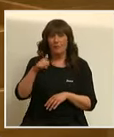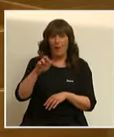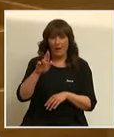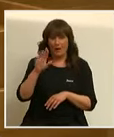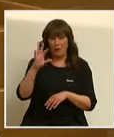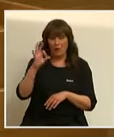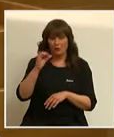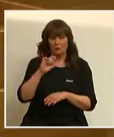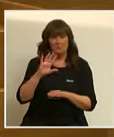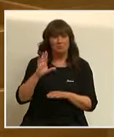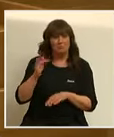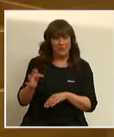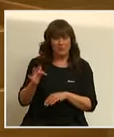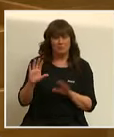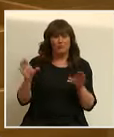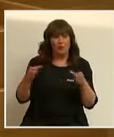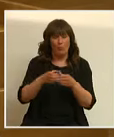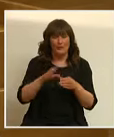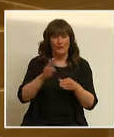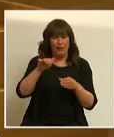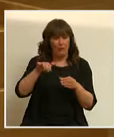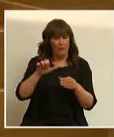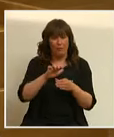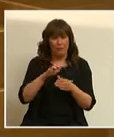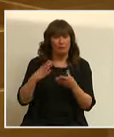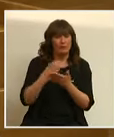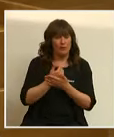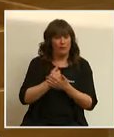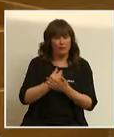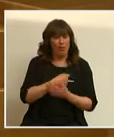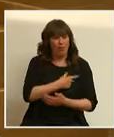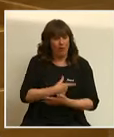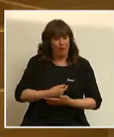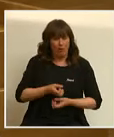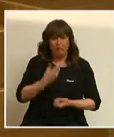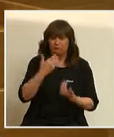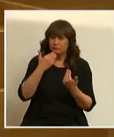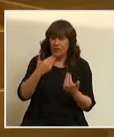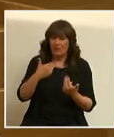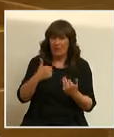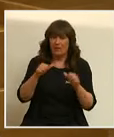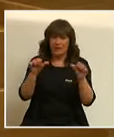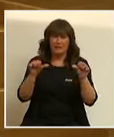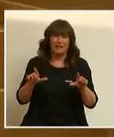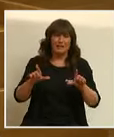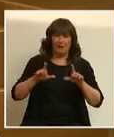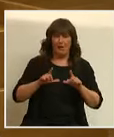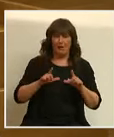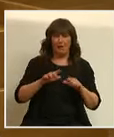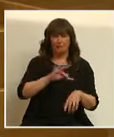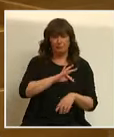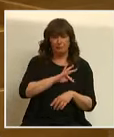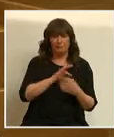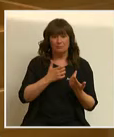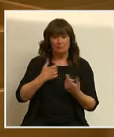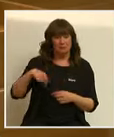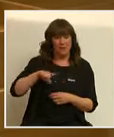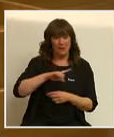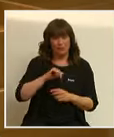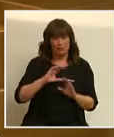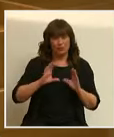Militar de Emergencias, agradecer de corazón este galardón que hoy se nos entrega. Para nosotros, para todo